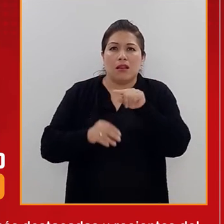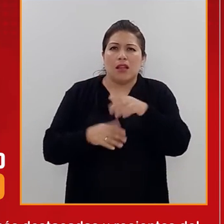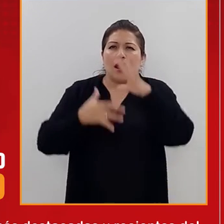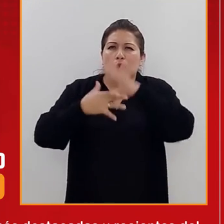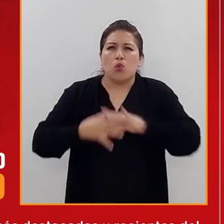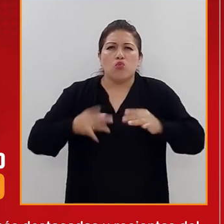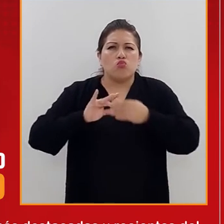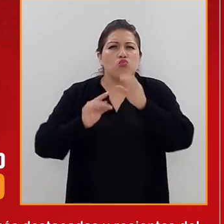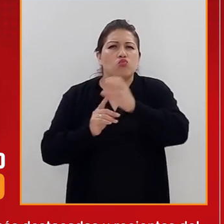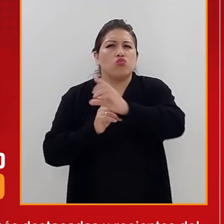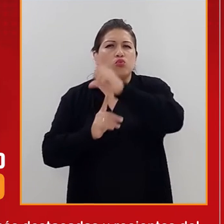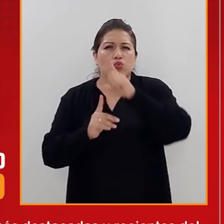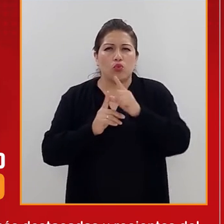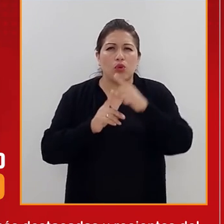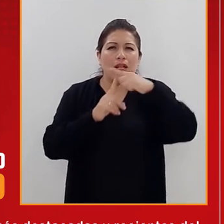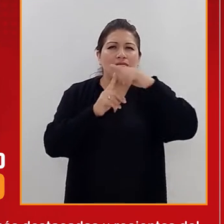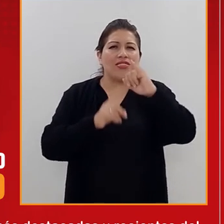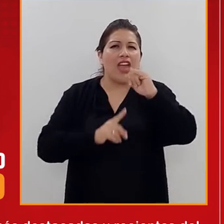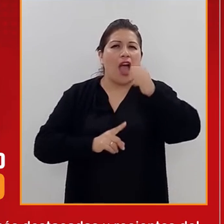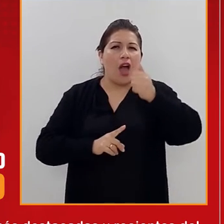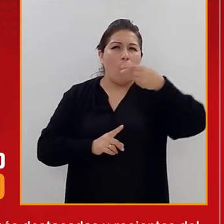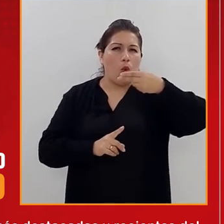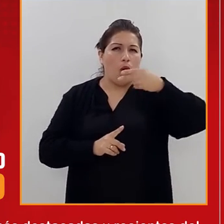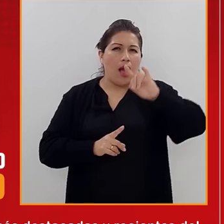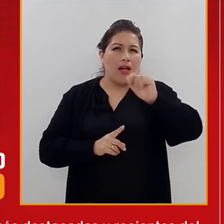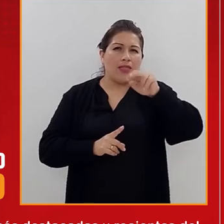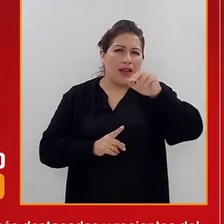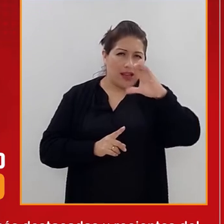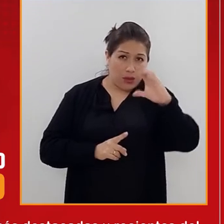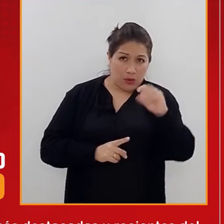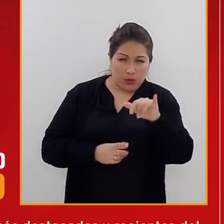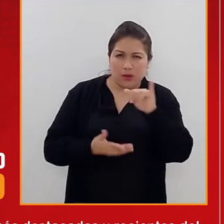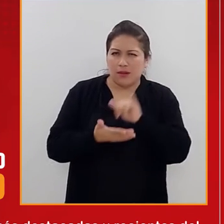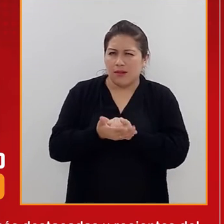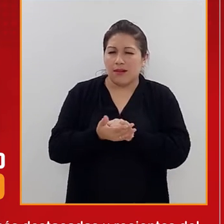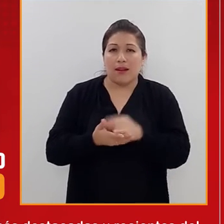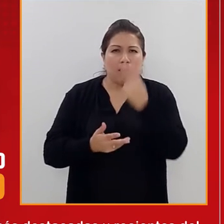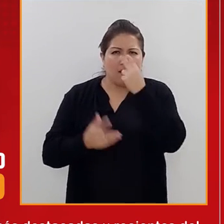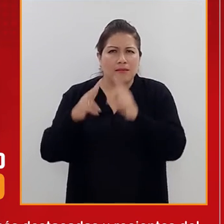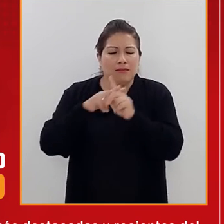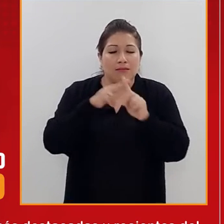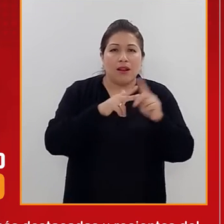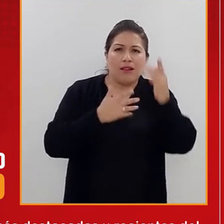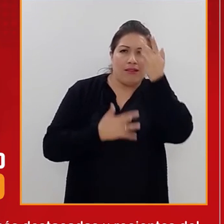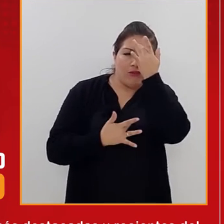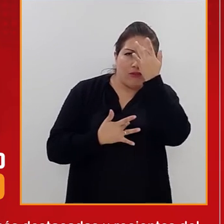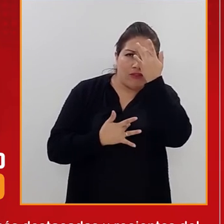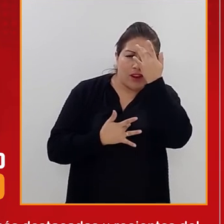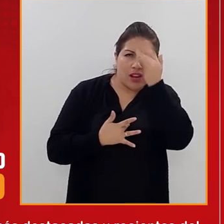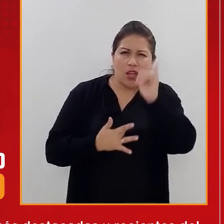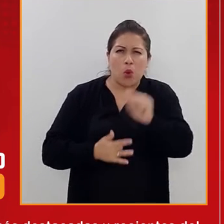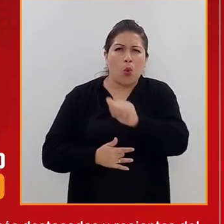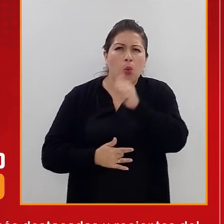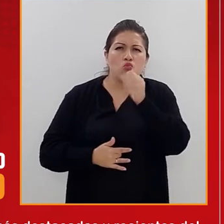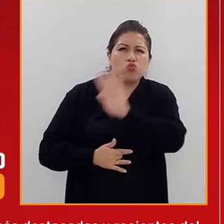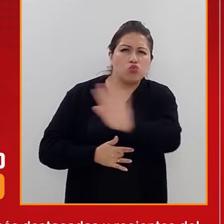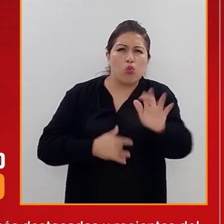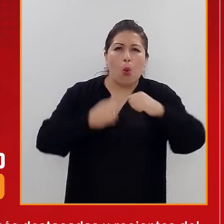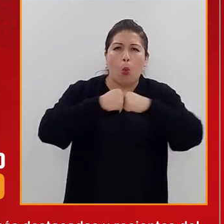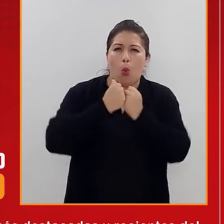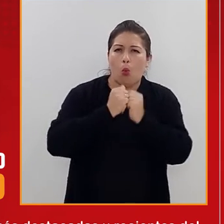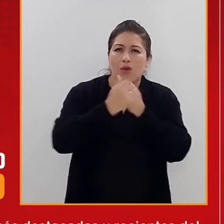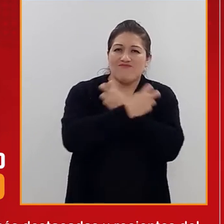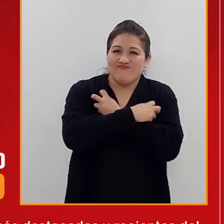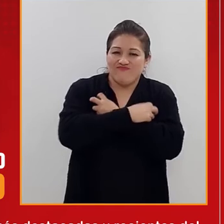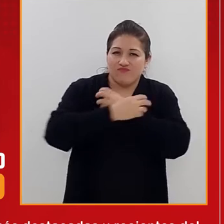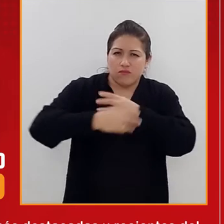importantes en culturas como la Tiahuanaco. Por otro lado, desde que se investigan las enfermedades a partir de los estudios de los